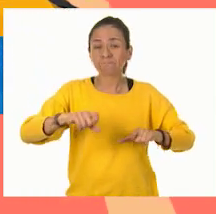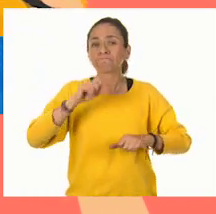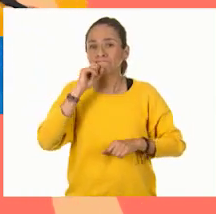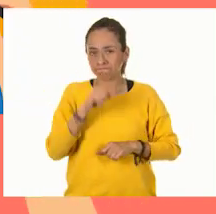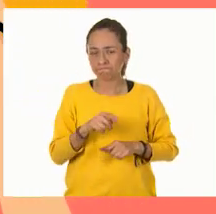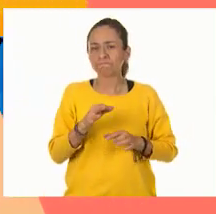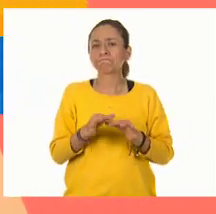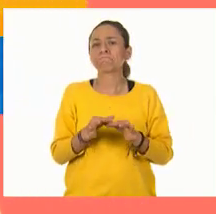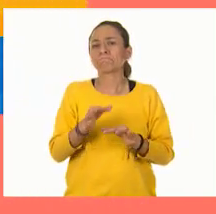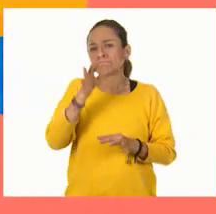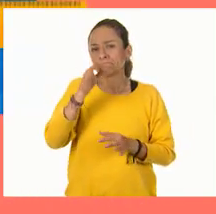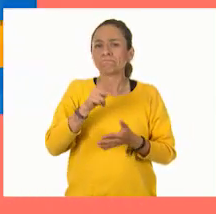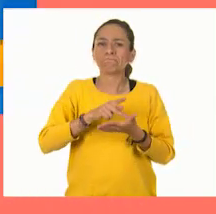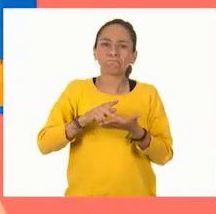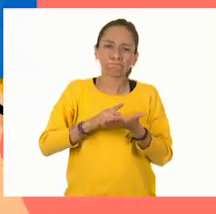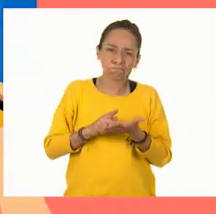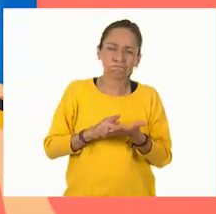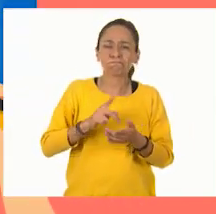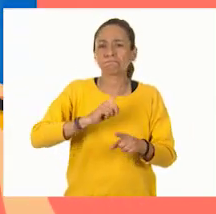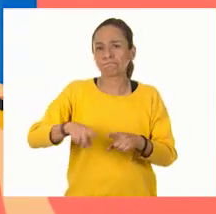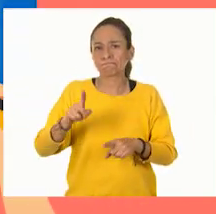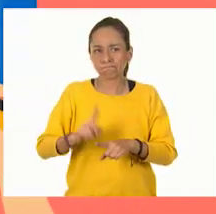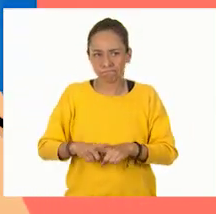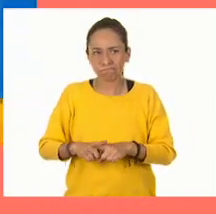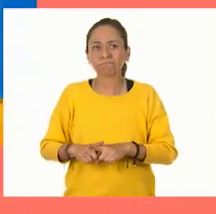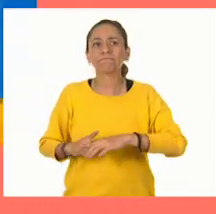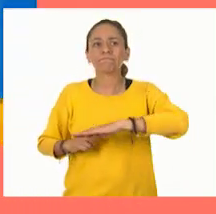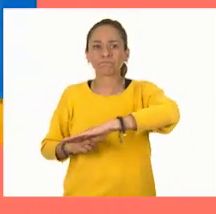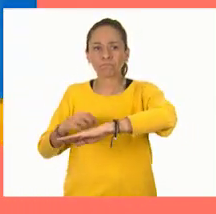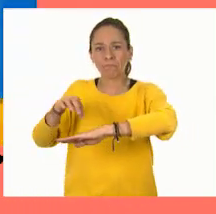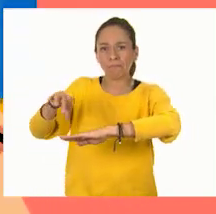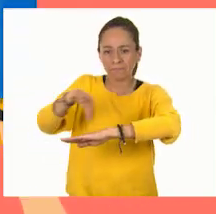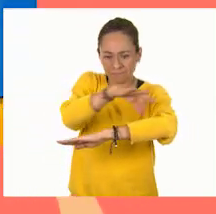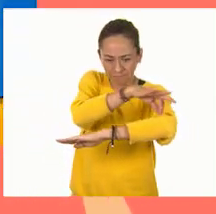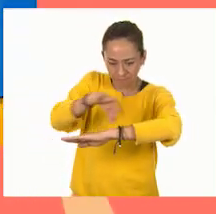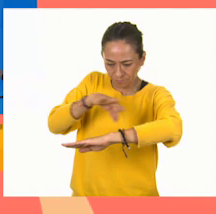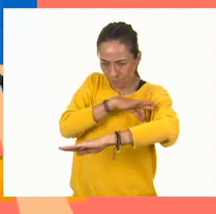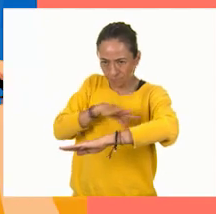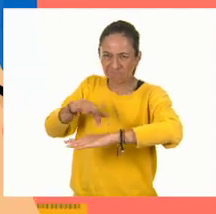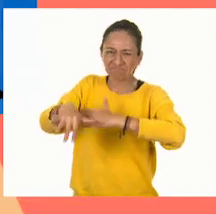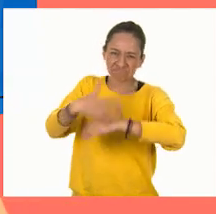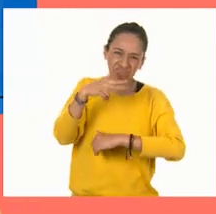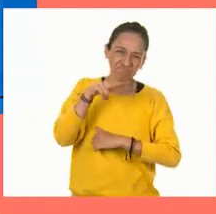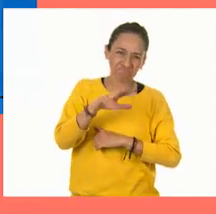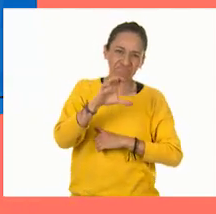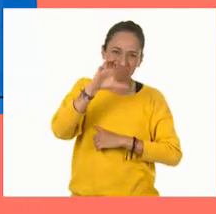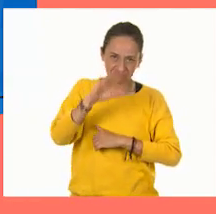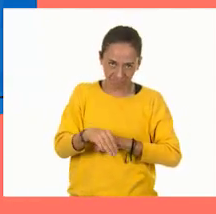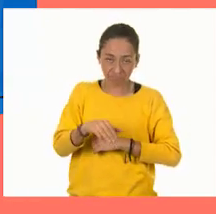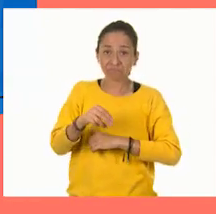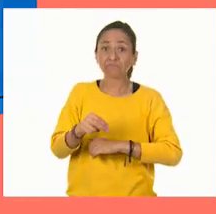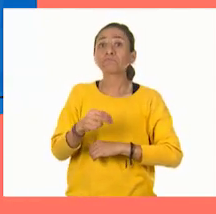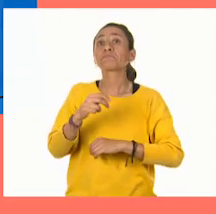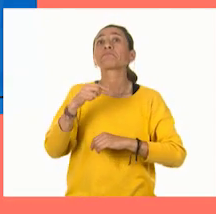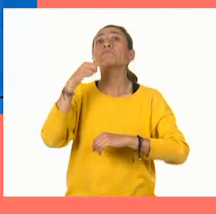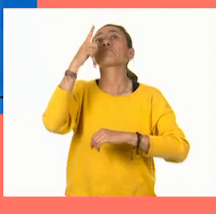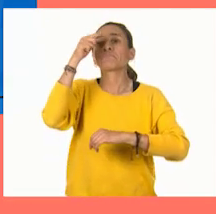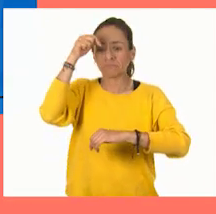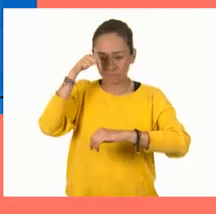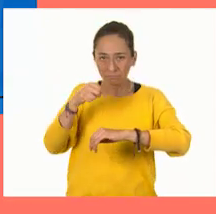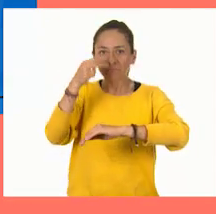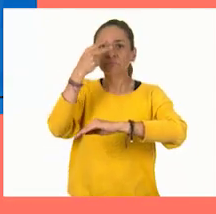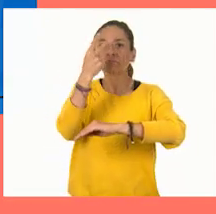el plumón o la pluma de 15 a 18 centímetros de largo de un lado, dejando un margen de